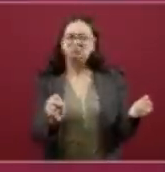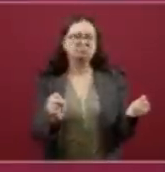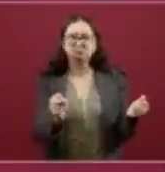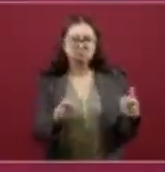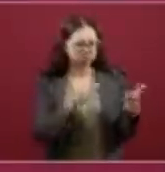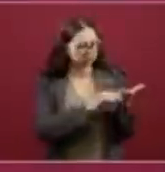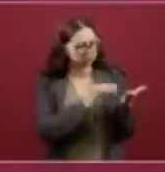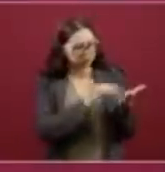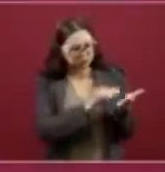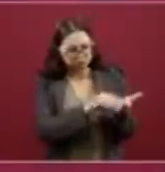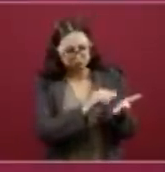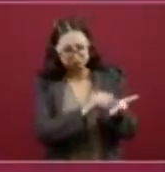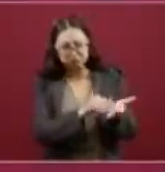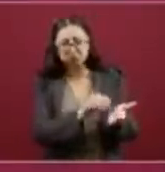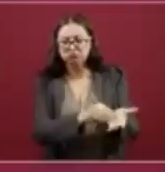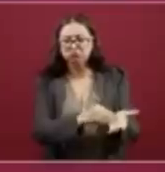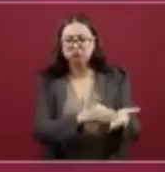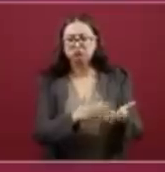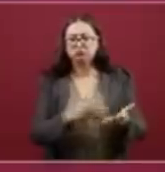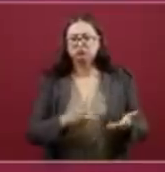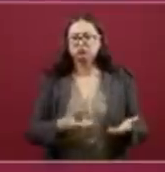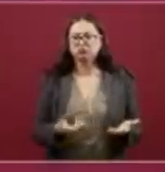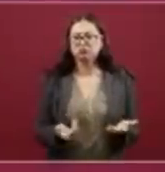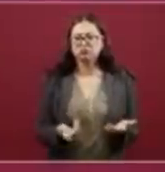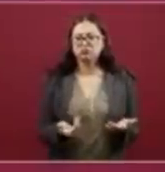Entonces, no